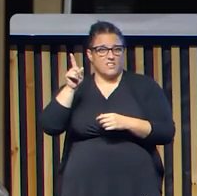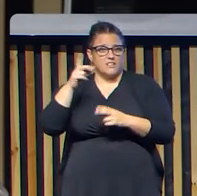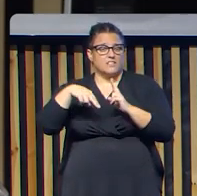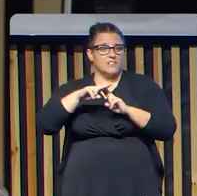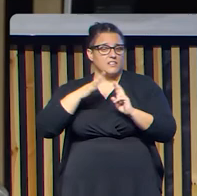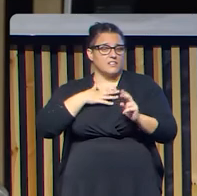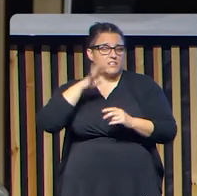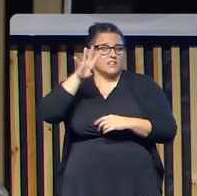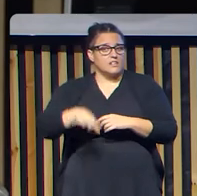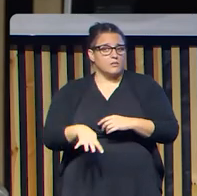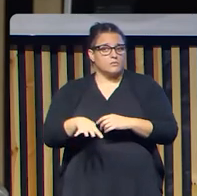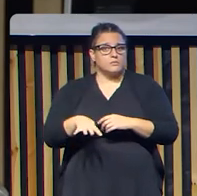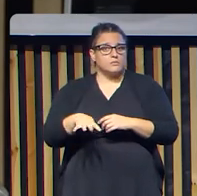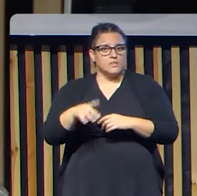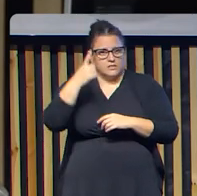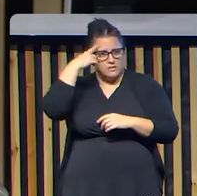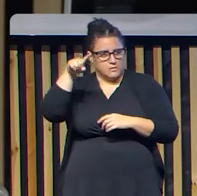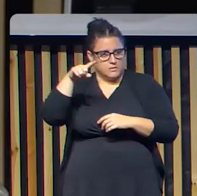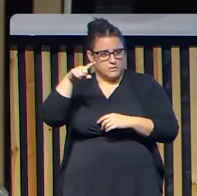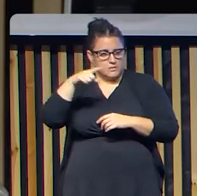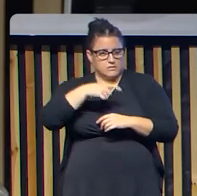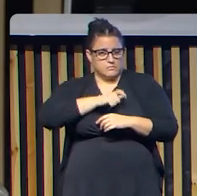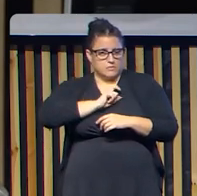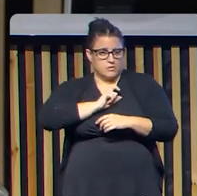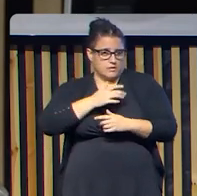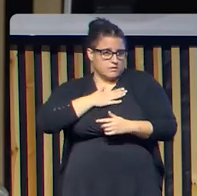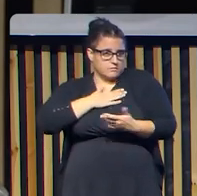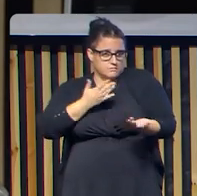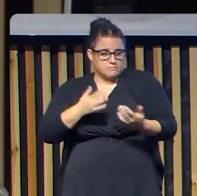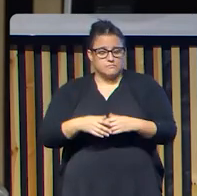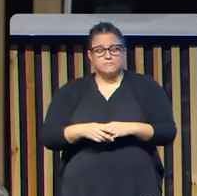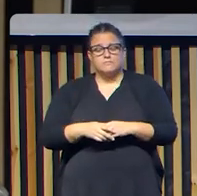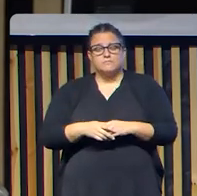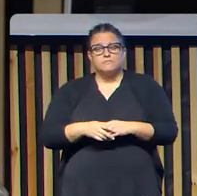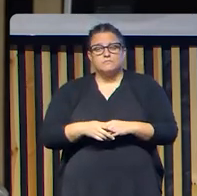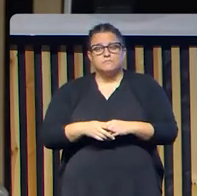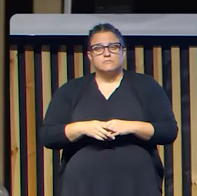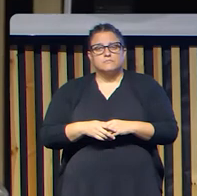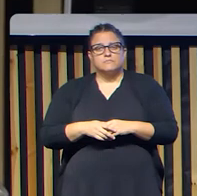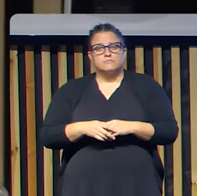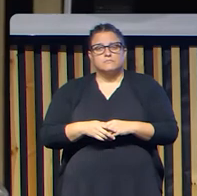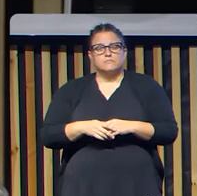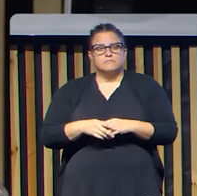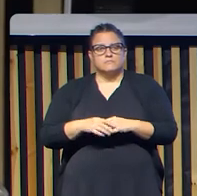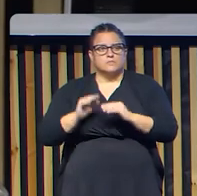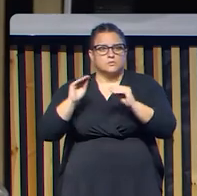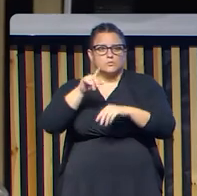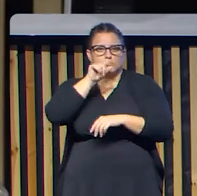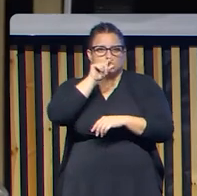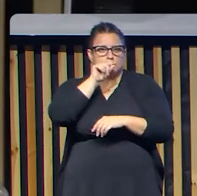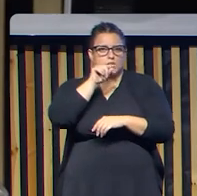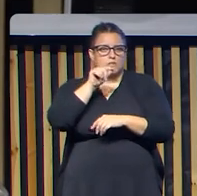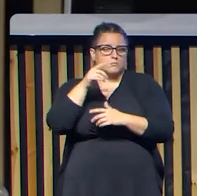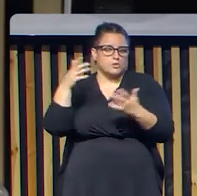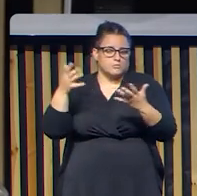Cataluña mossos que sabéis es nuestra ertzaina era una cuenta de Twitter un cuerpo Bueno pues sí pues